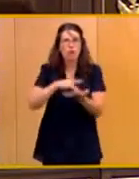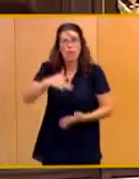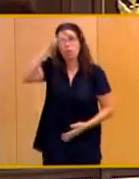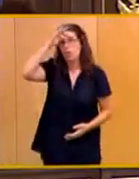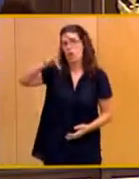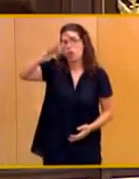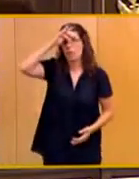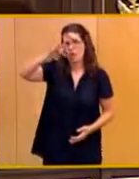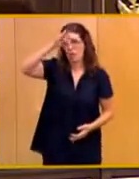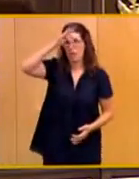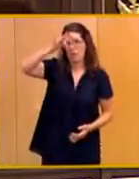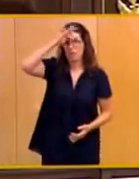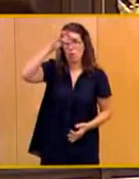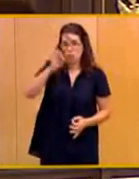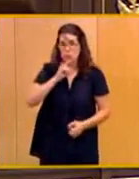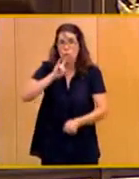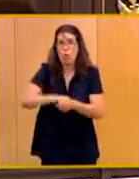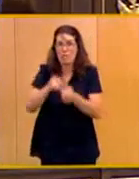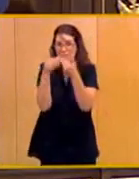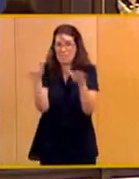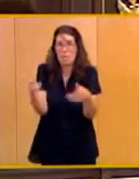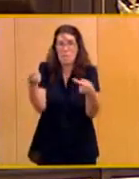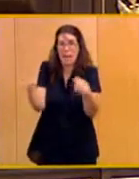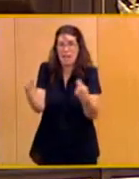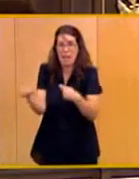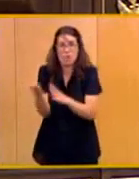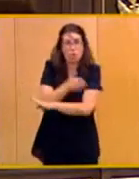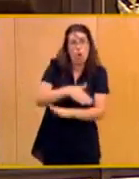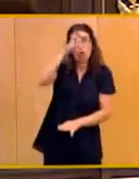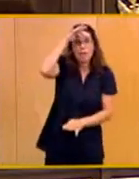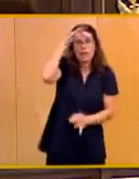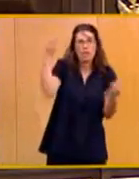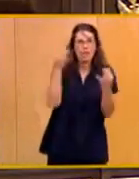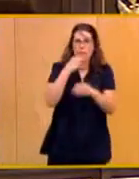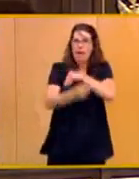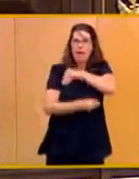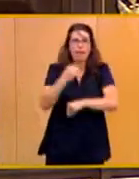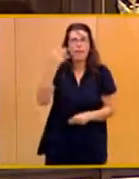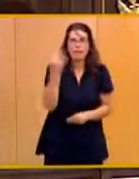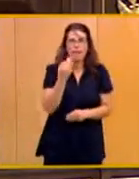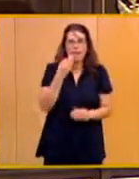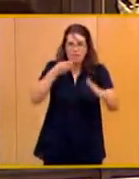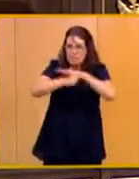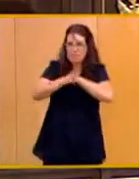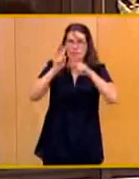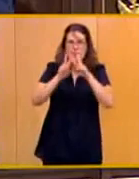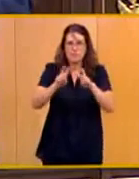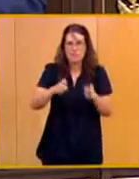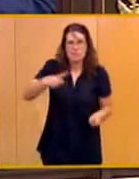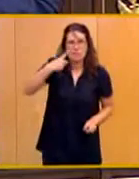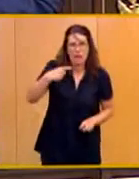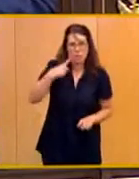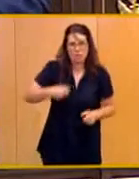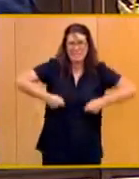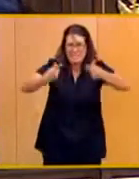de que el lunes abrieran los mercados, tenían que hacer una intervención masiva en sus bancos, gastándose cantidades